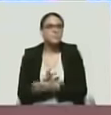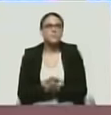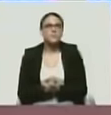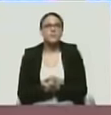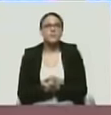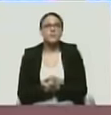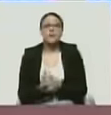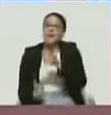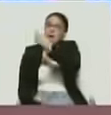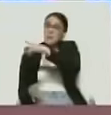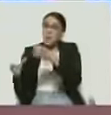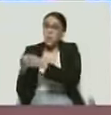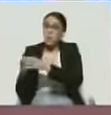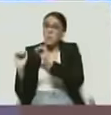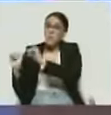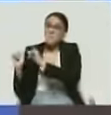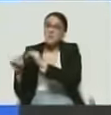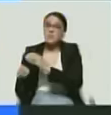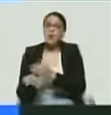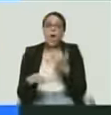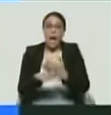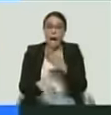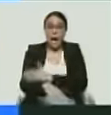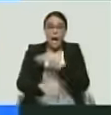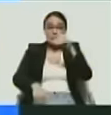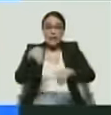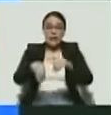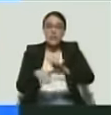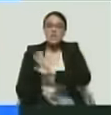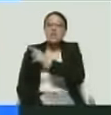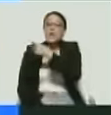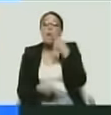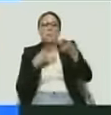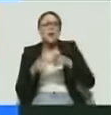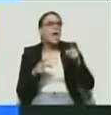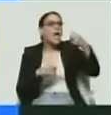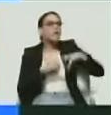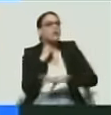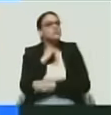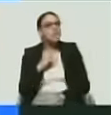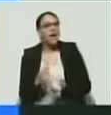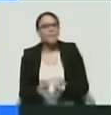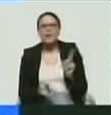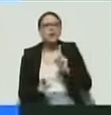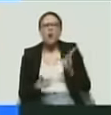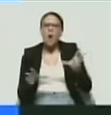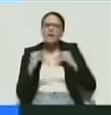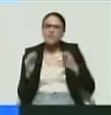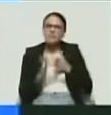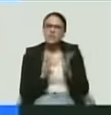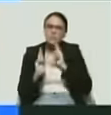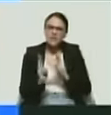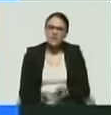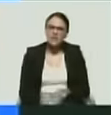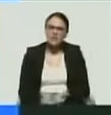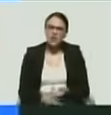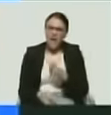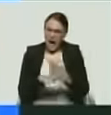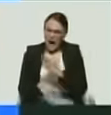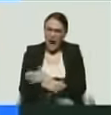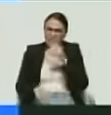gente cantó fraude desde antes. ¿A quién se le ocurre, si tú vas a participar en un evento